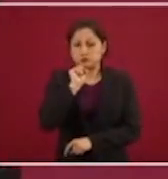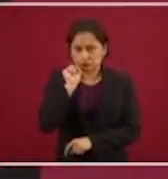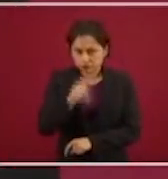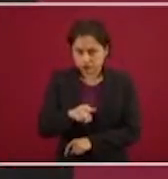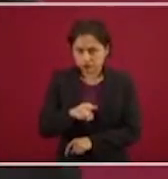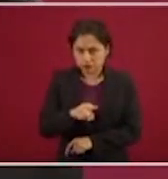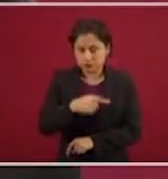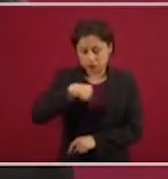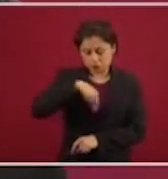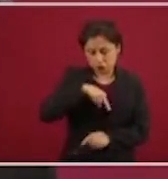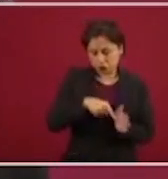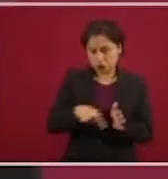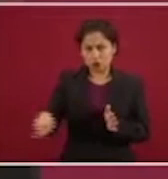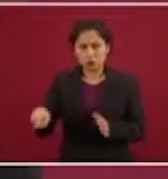también